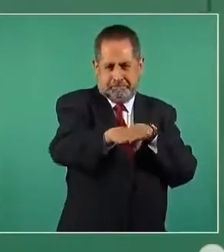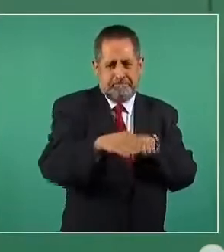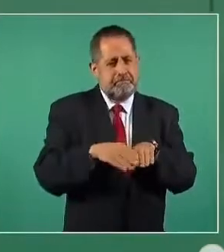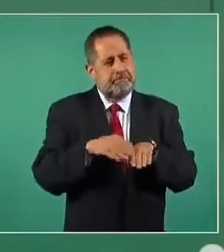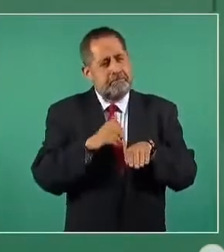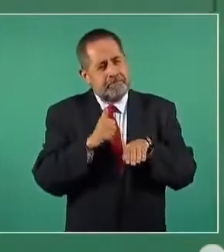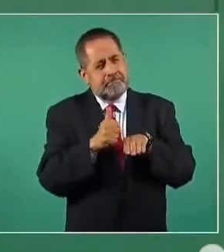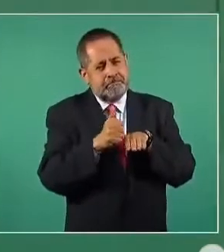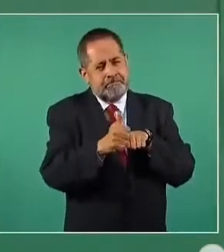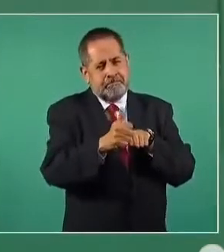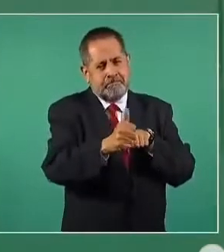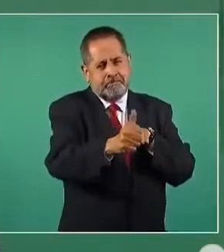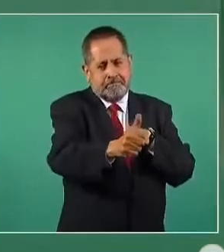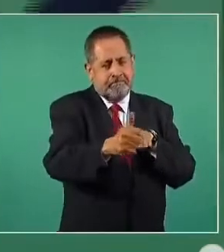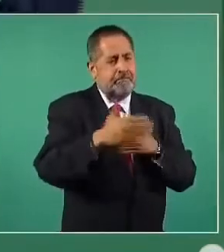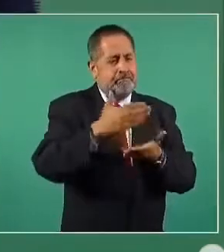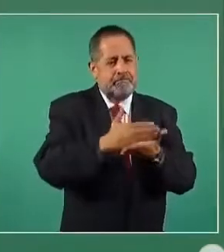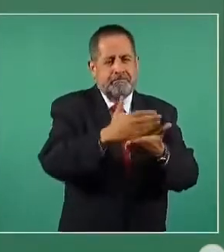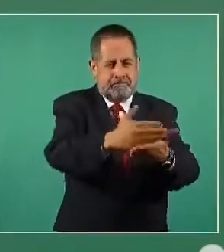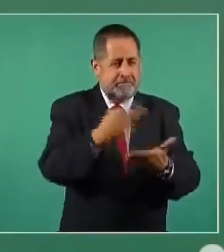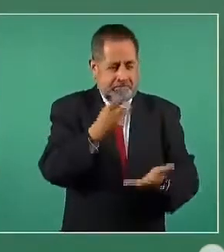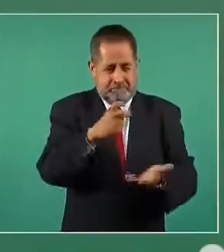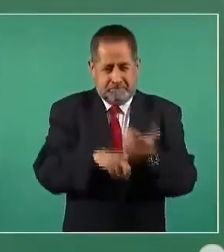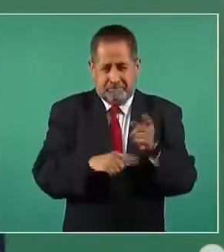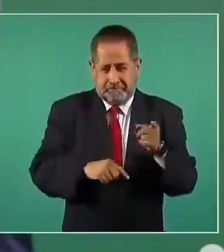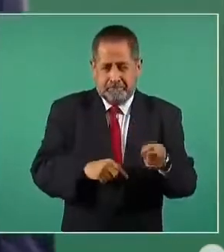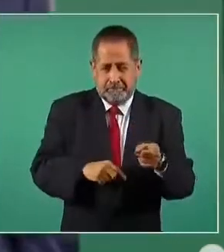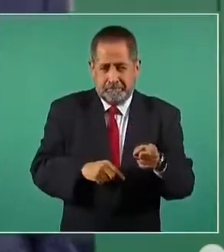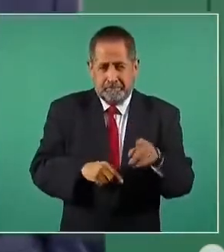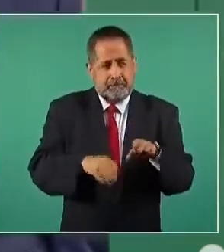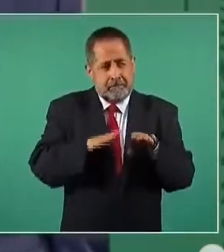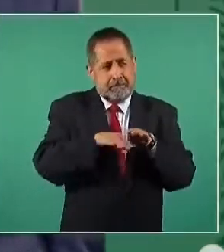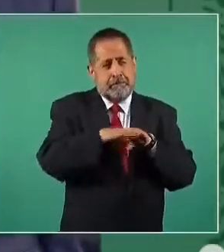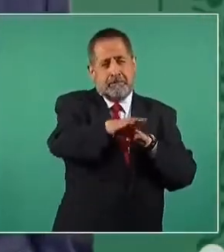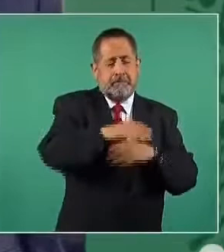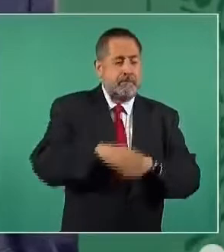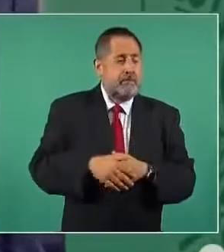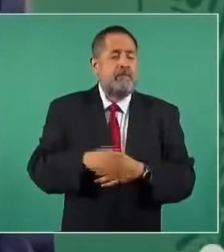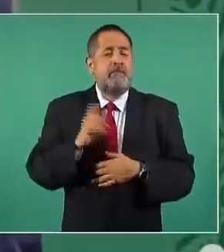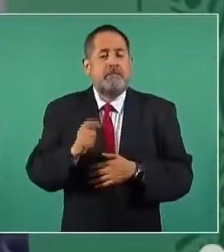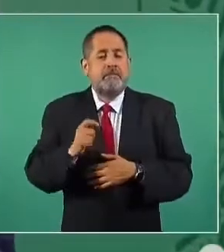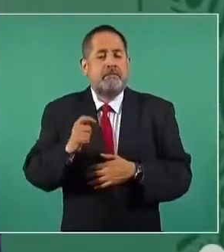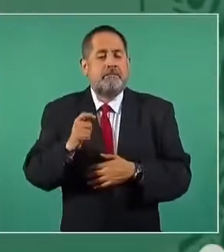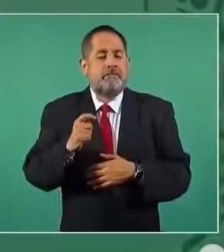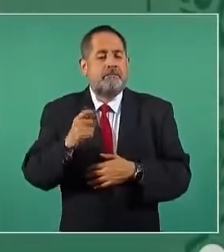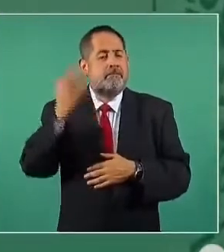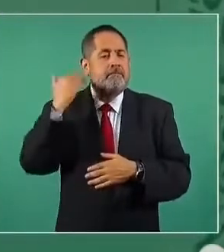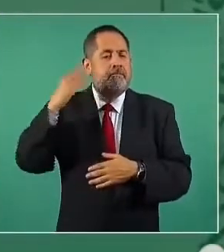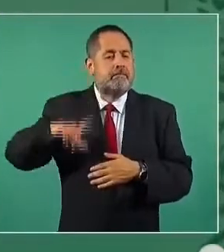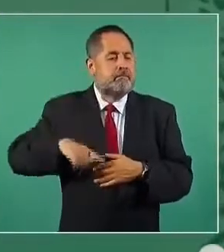hasta la fecha, por esas autopistas concesionadas,